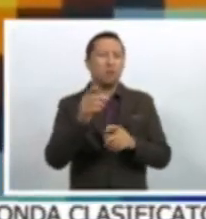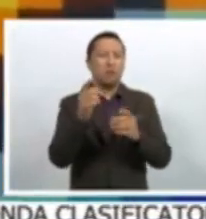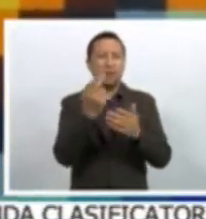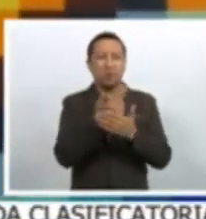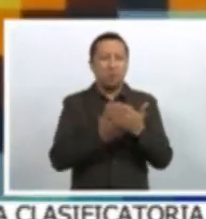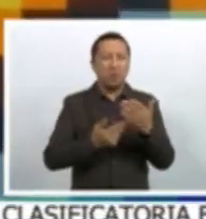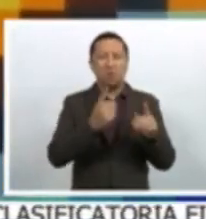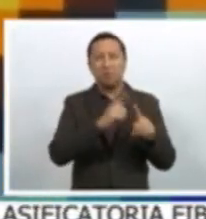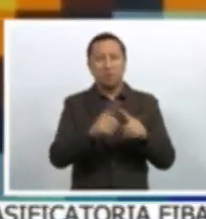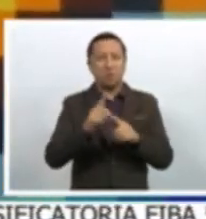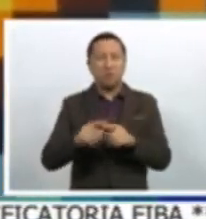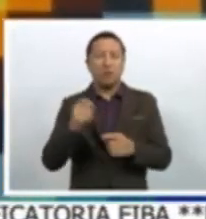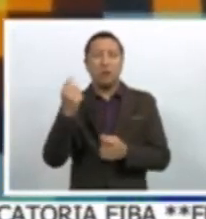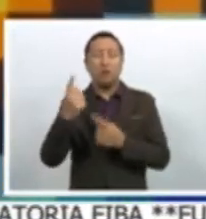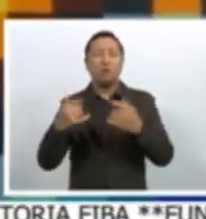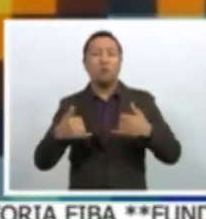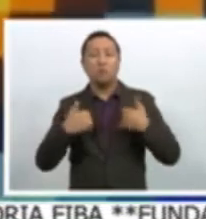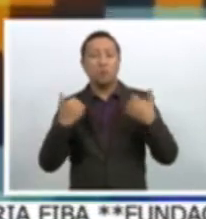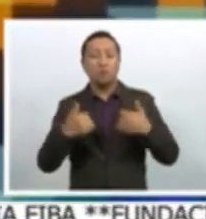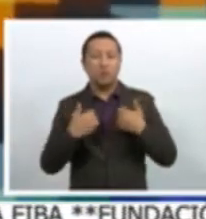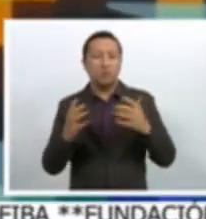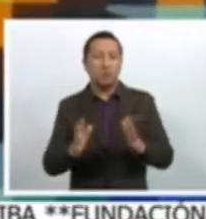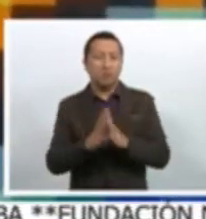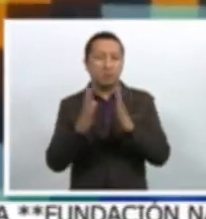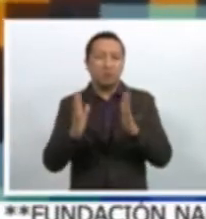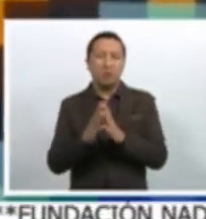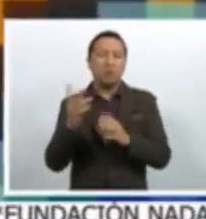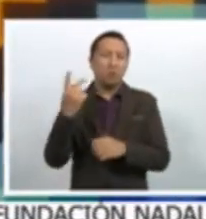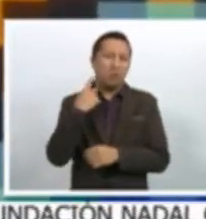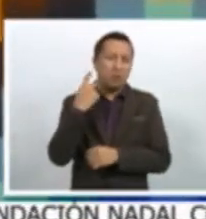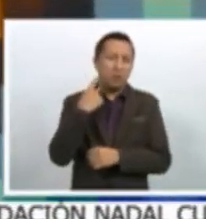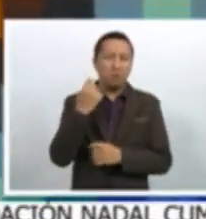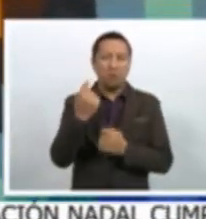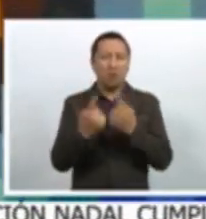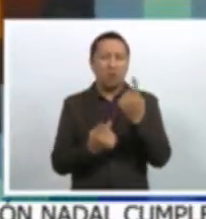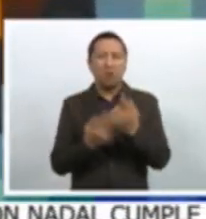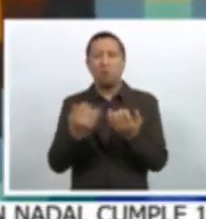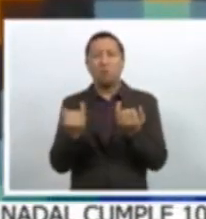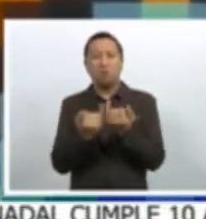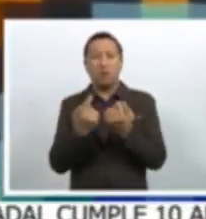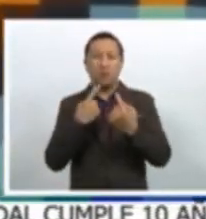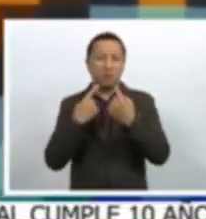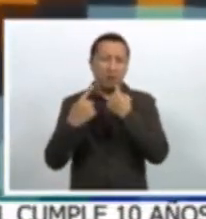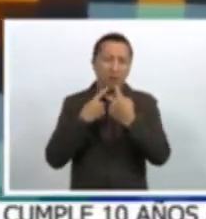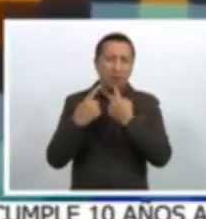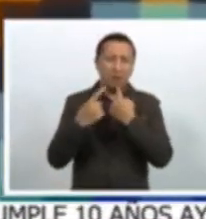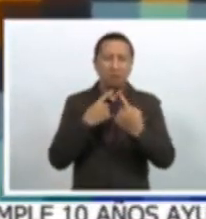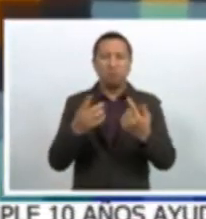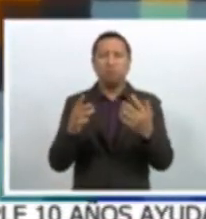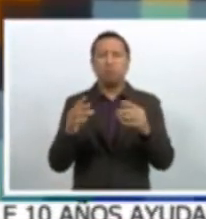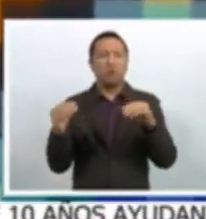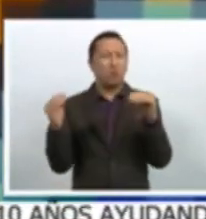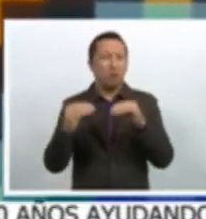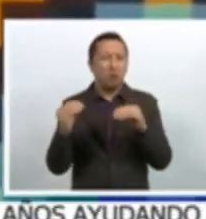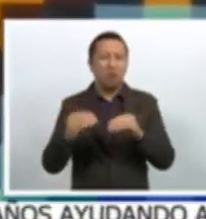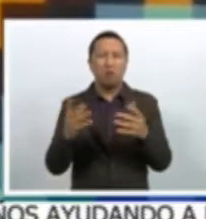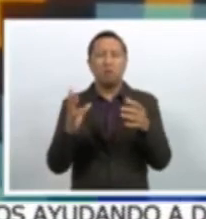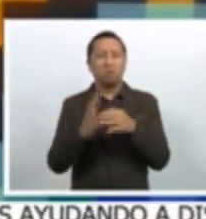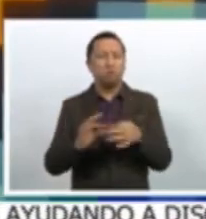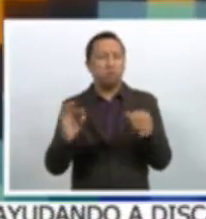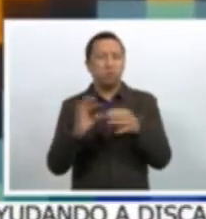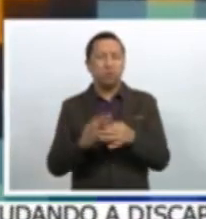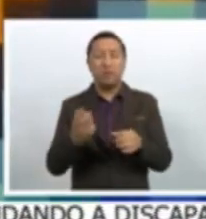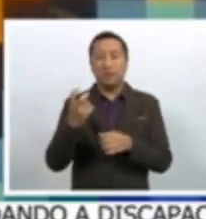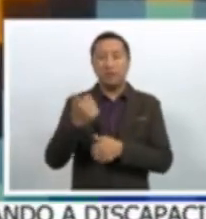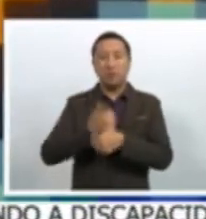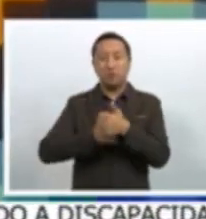interesados en la participación política, ¿no? Particularmente la oratoria y el debate político son dos herramientas que les abren muchas puertas. Este concurso